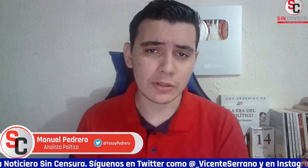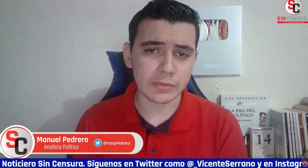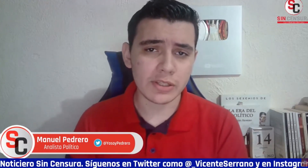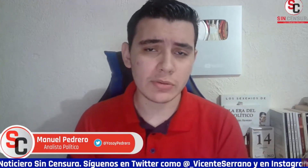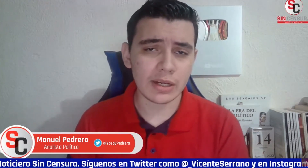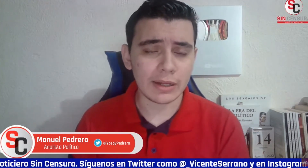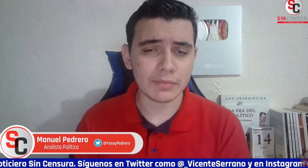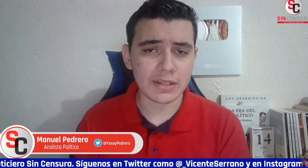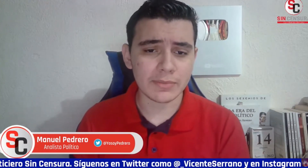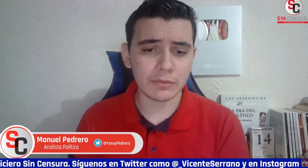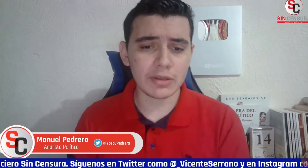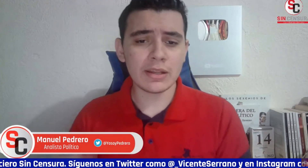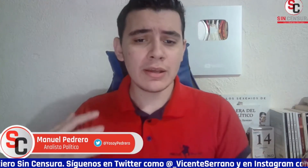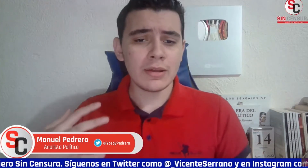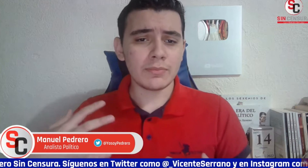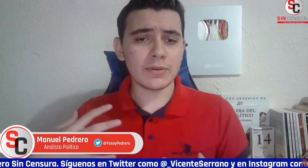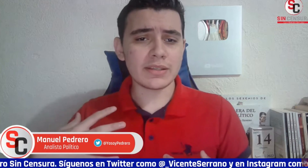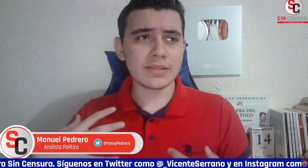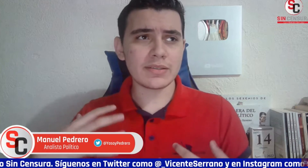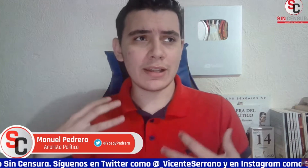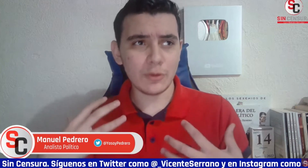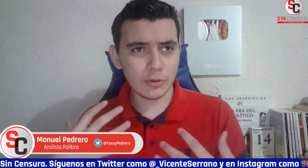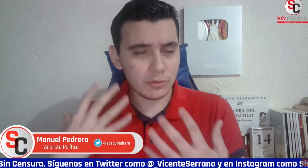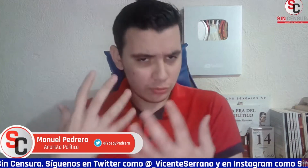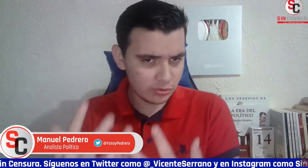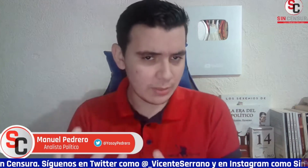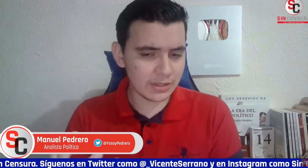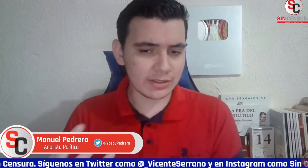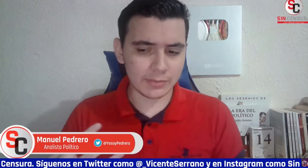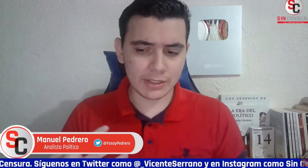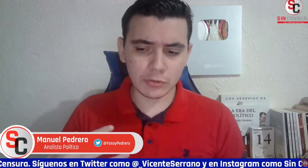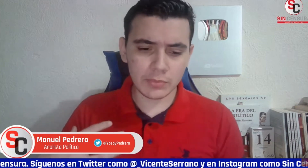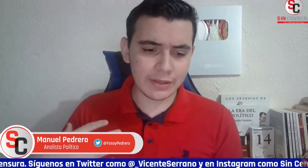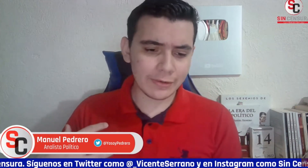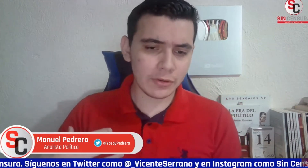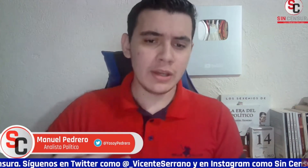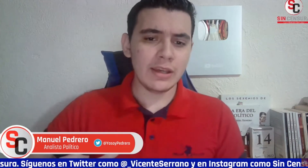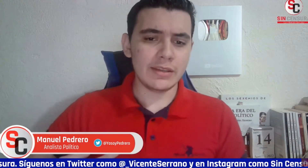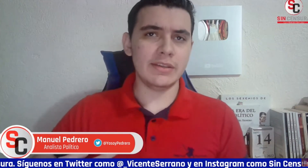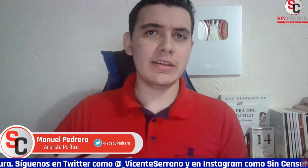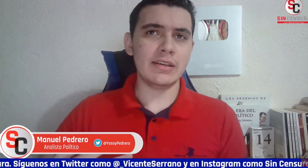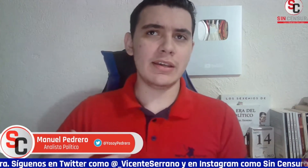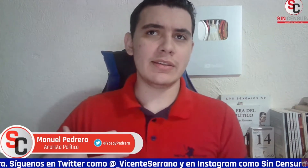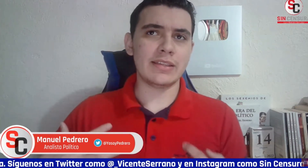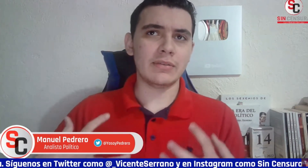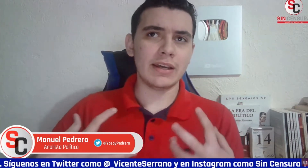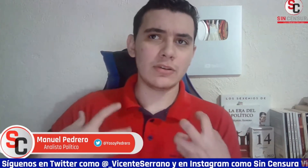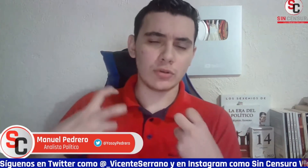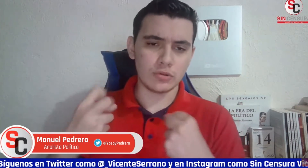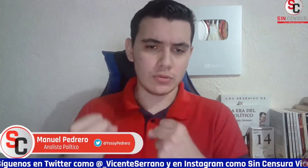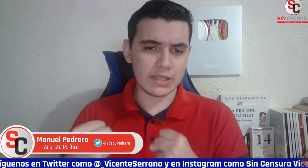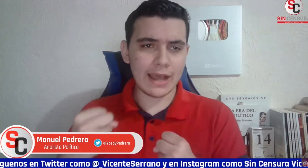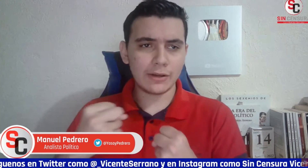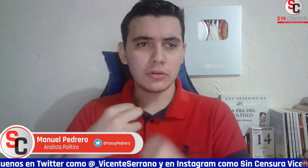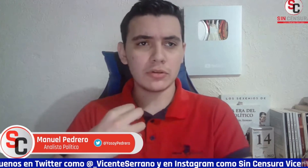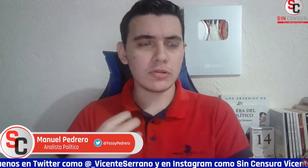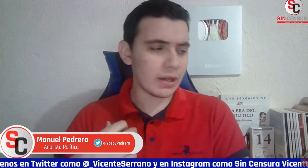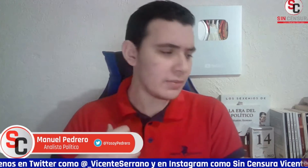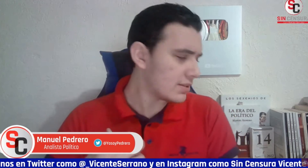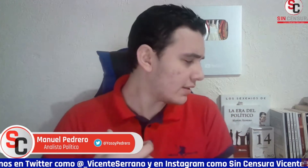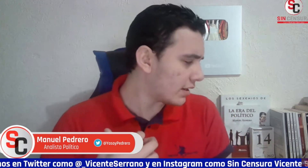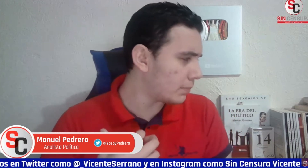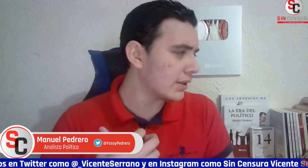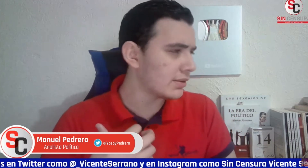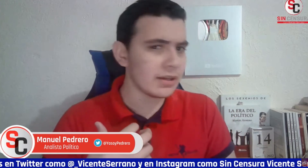dio el cobicho a Andrés Manuel, pues salió justamente también en un video y estaba ahí con su saco,